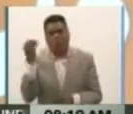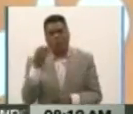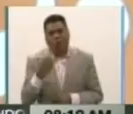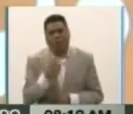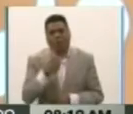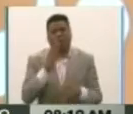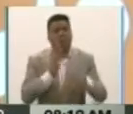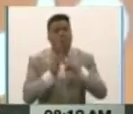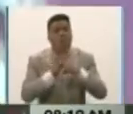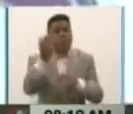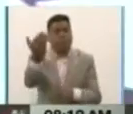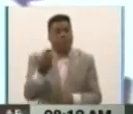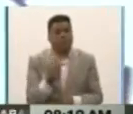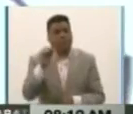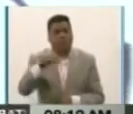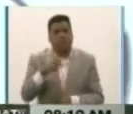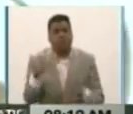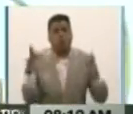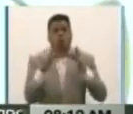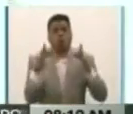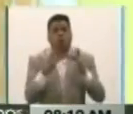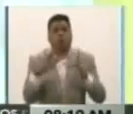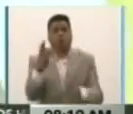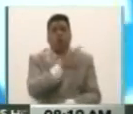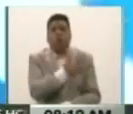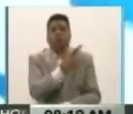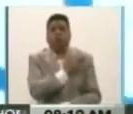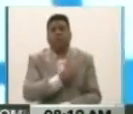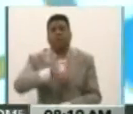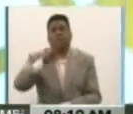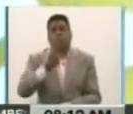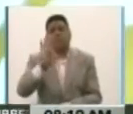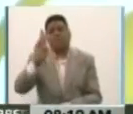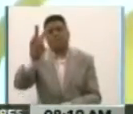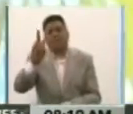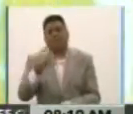pero en eso tenemos nuevamente un contacto con la Universidad Bolivariana de Venezuela y nuestra hermosa Verónica Chacón.